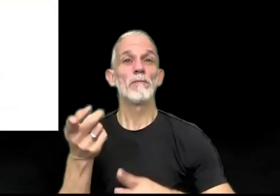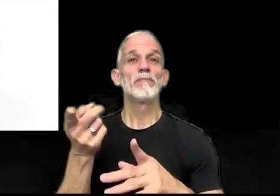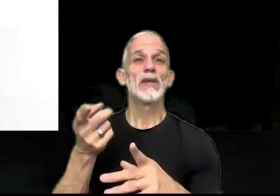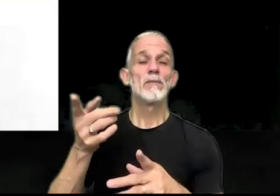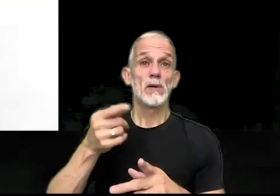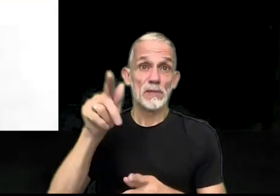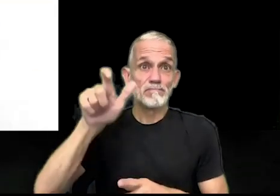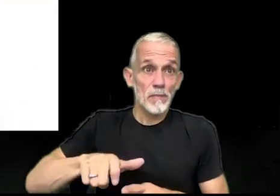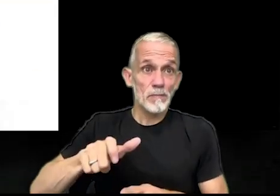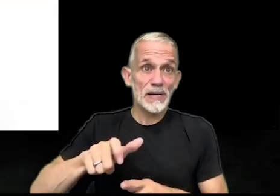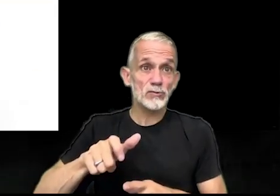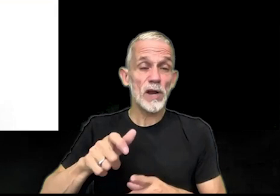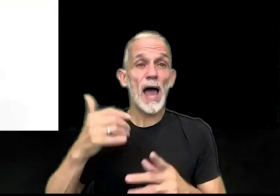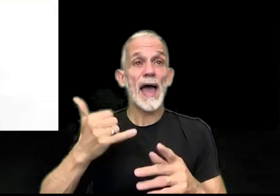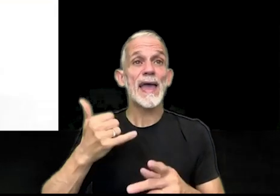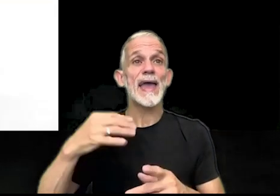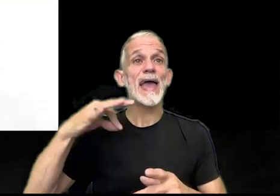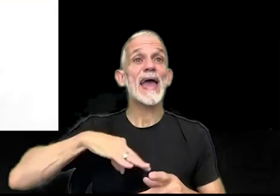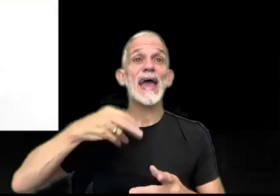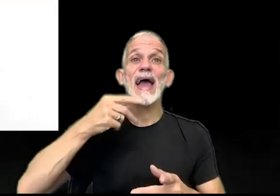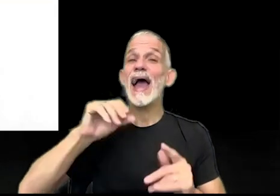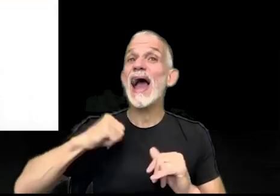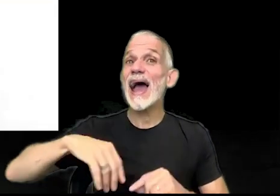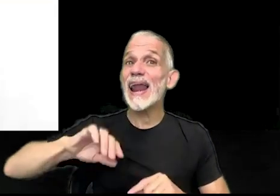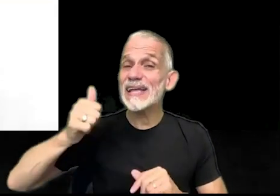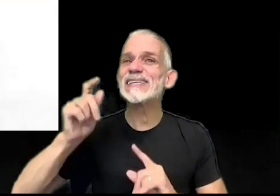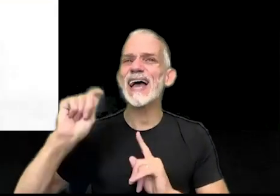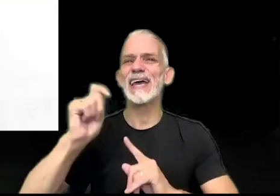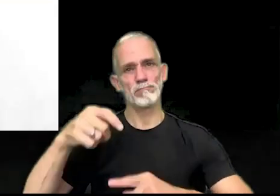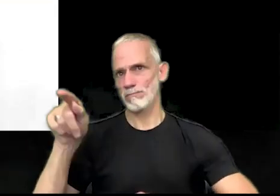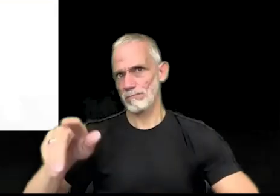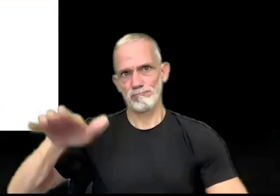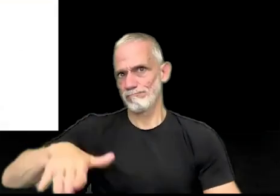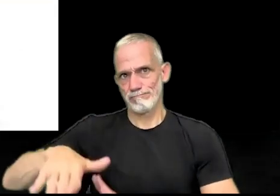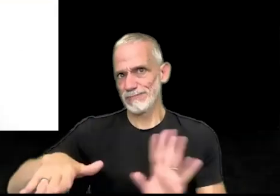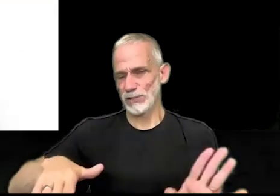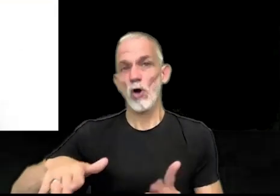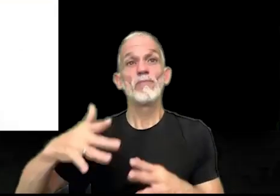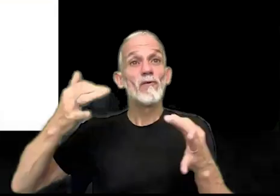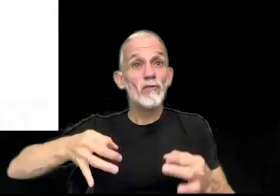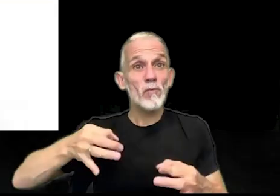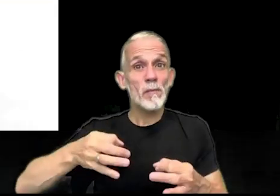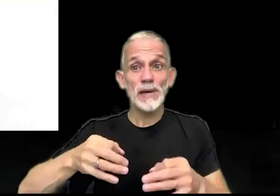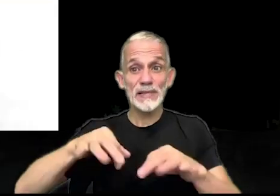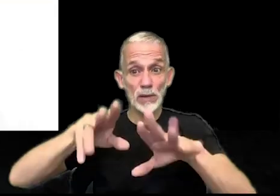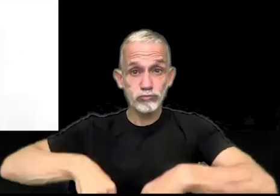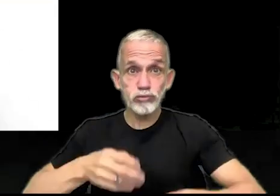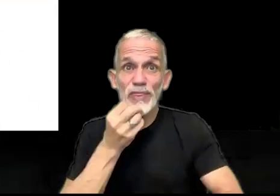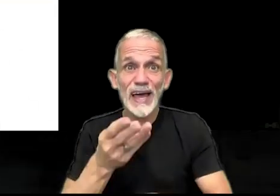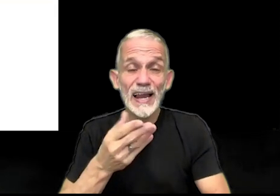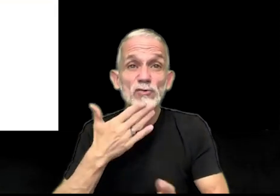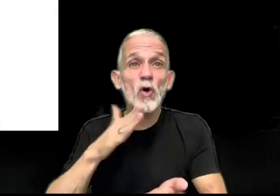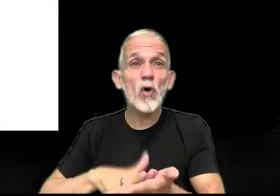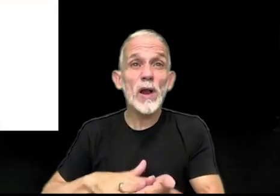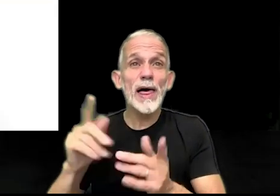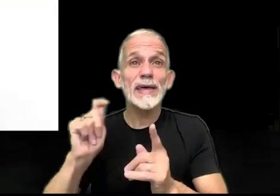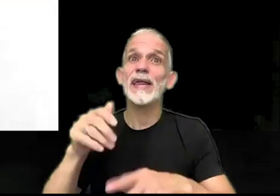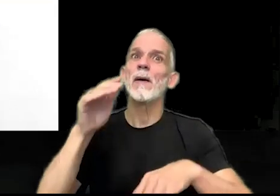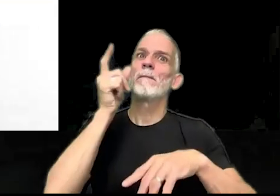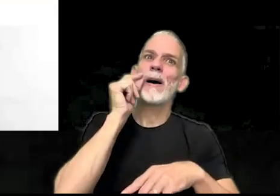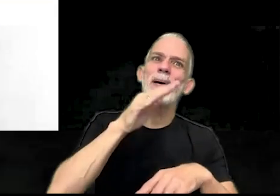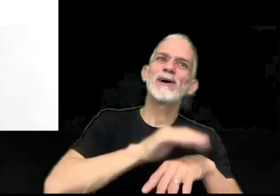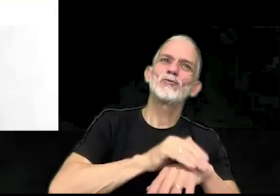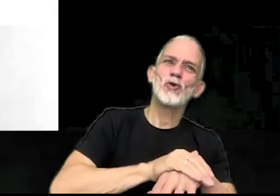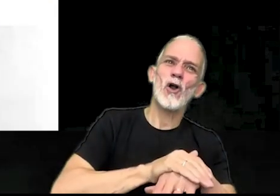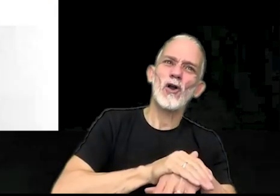es sujeto de ganancias es el menor, quien formalmente presenta la declaración es el